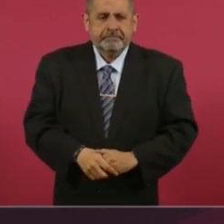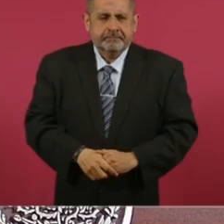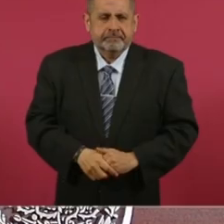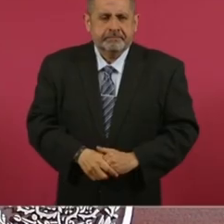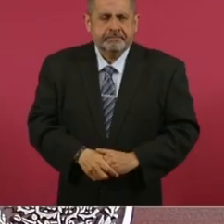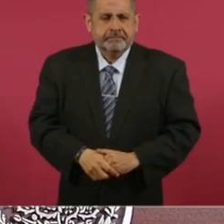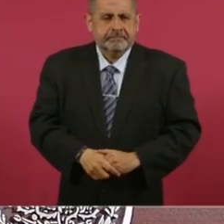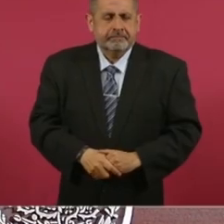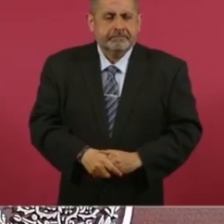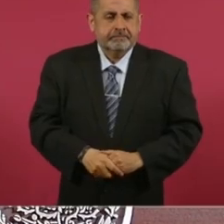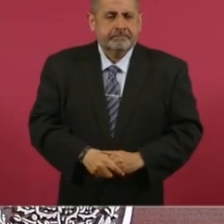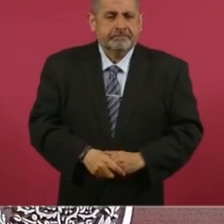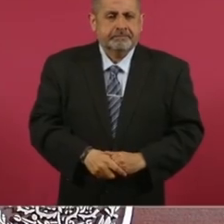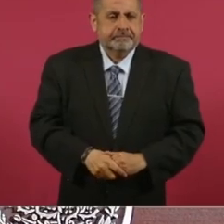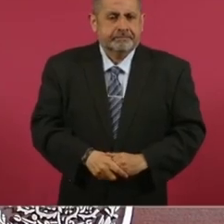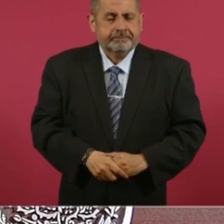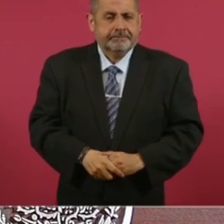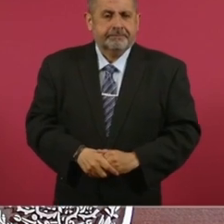Ahora estamos